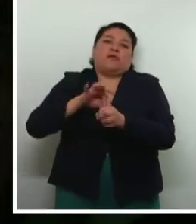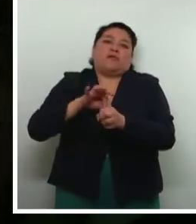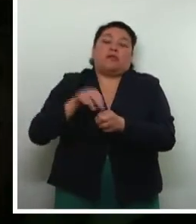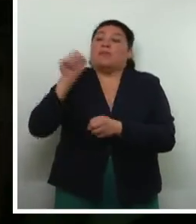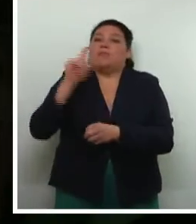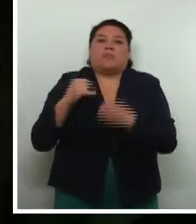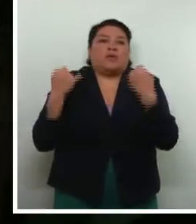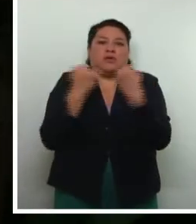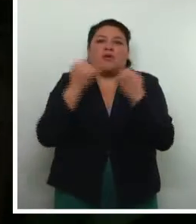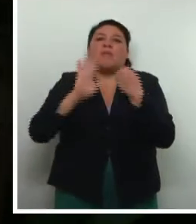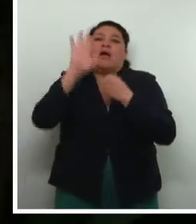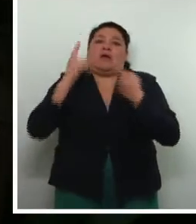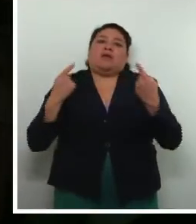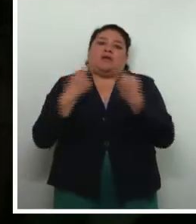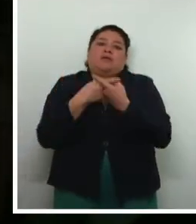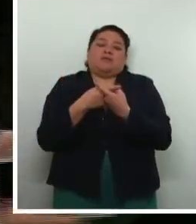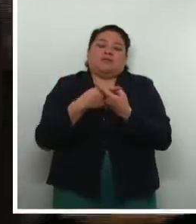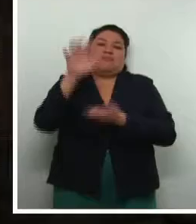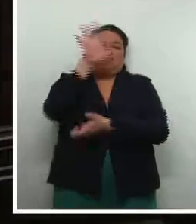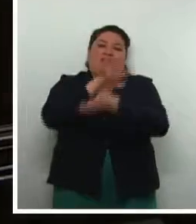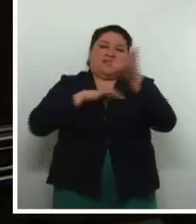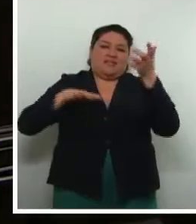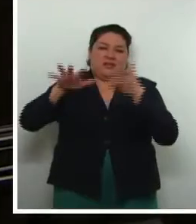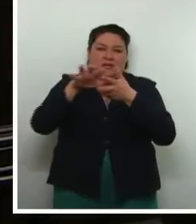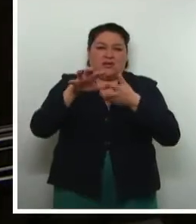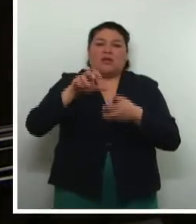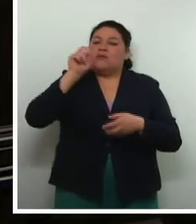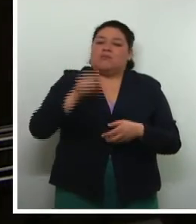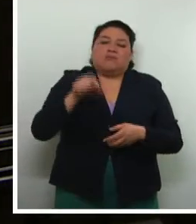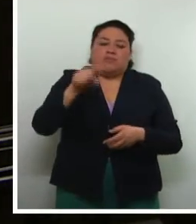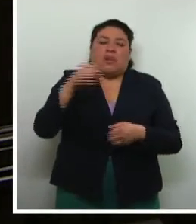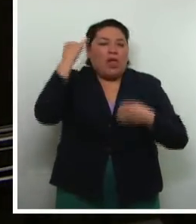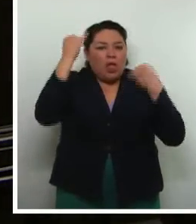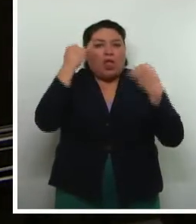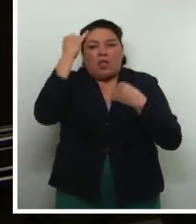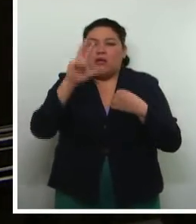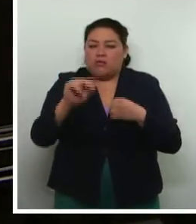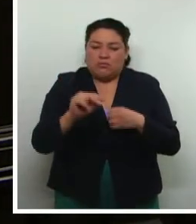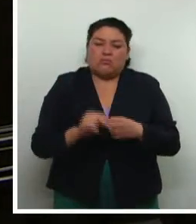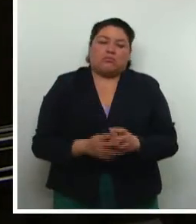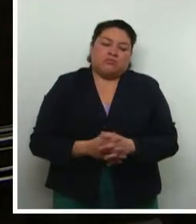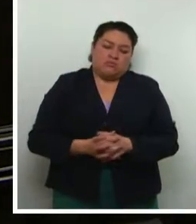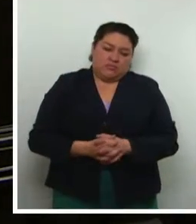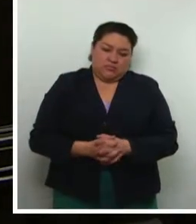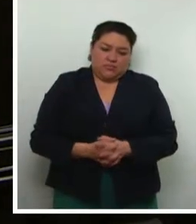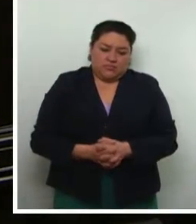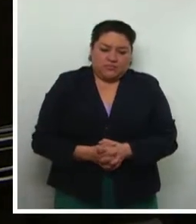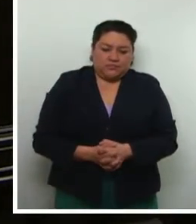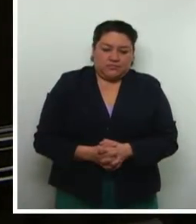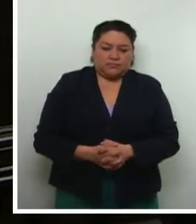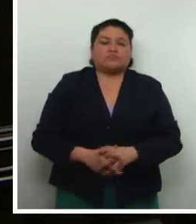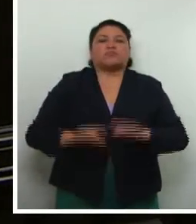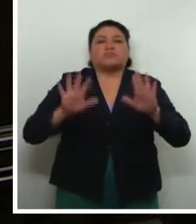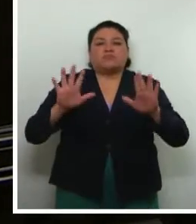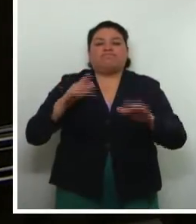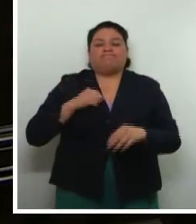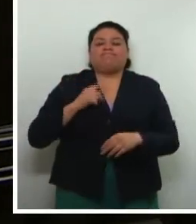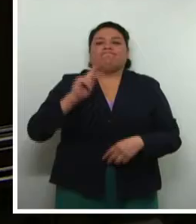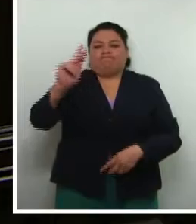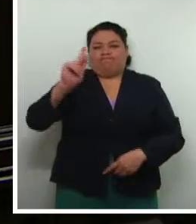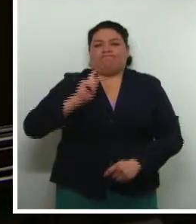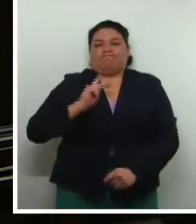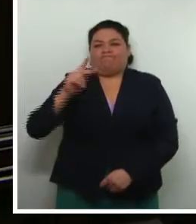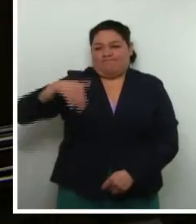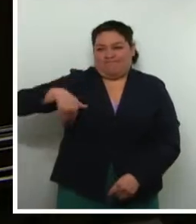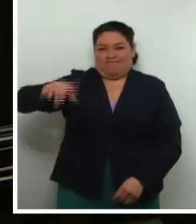tampoco tendría sentido, presidente, si las cosas se siguen construyendo de la misma manera. Debo señalar que coincido con el planteamiento